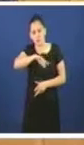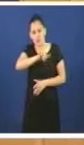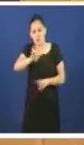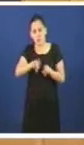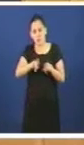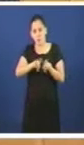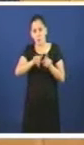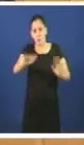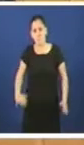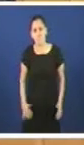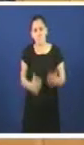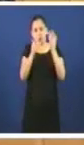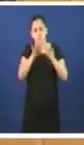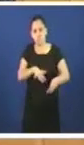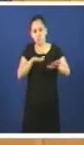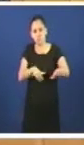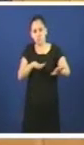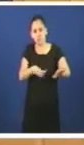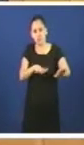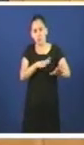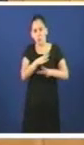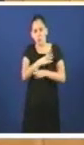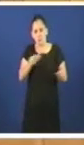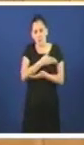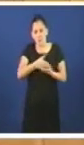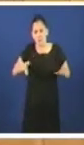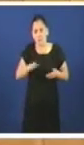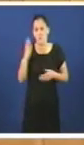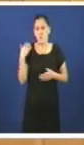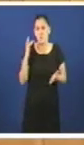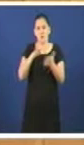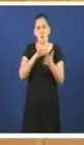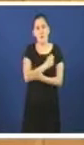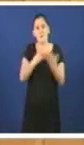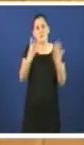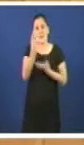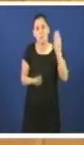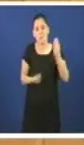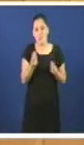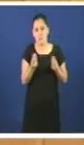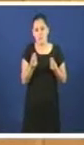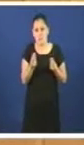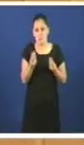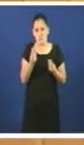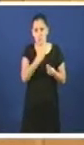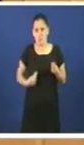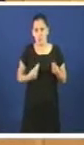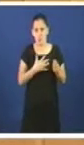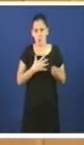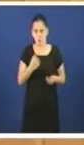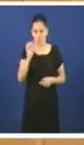multitudinaria que tengo de afa 7 de mayo arrugas de santiago de compostela y que por cierto